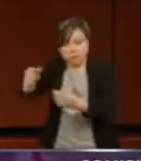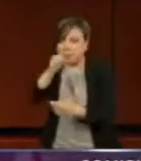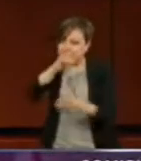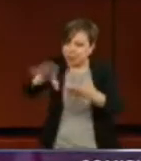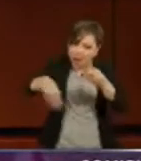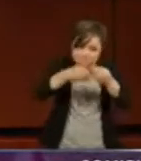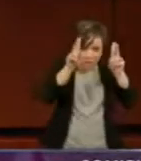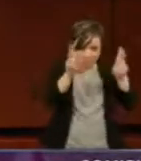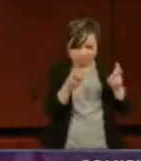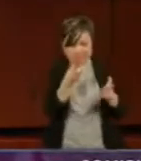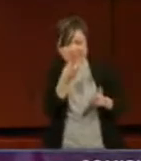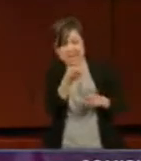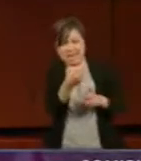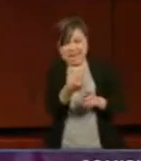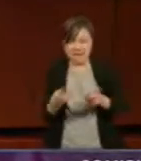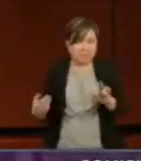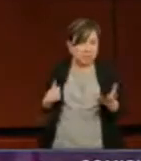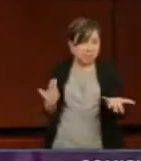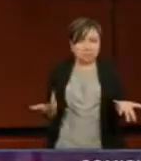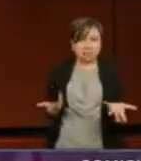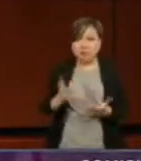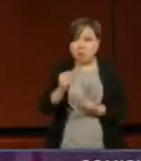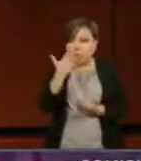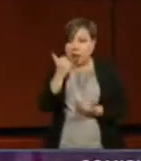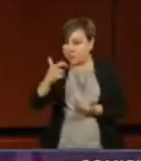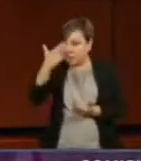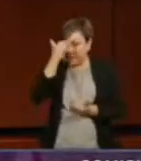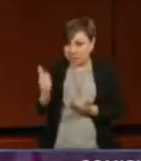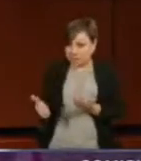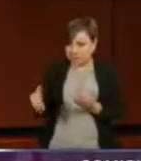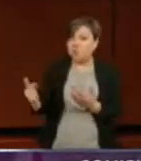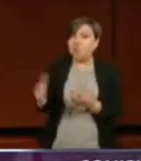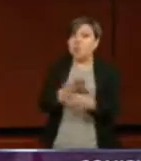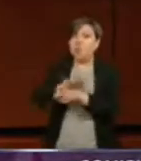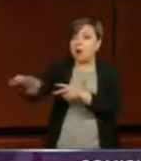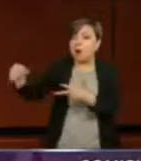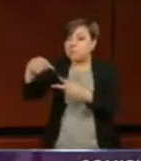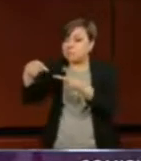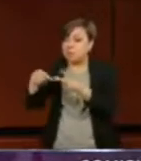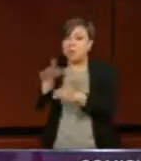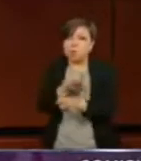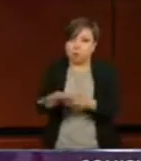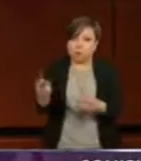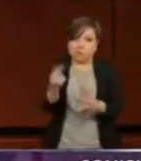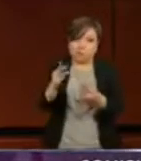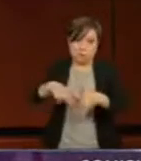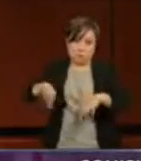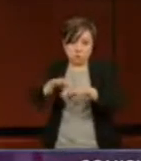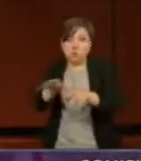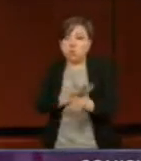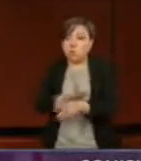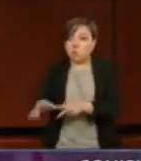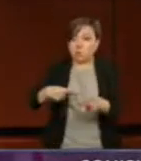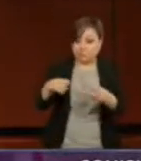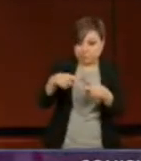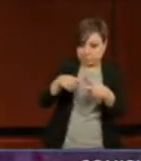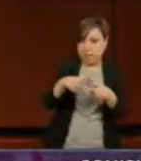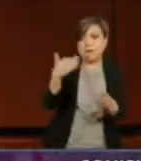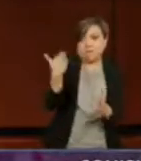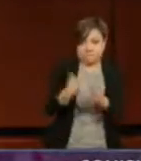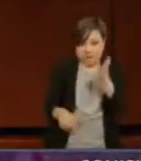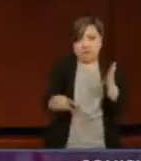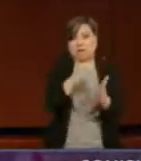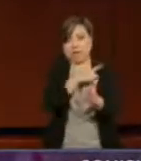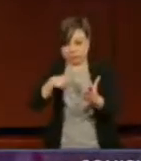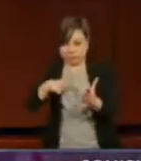esta intención carece de dos elementos que consideramos indispensables. El primero es la existencia de un dictamen en torno